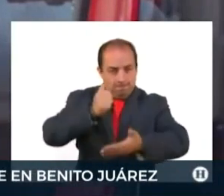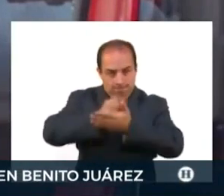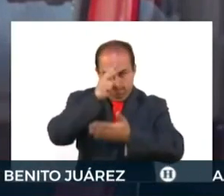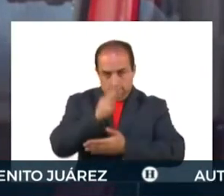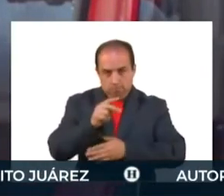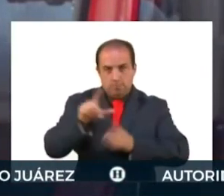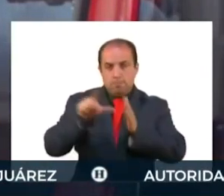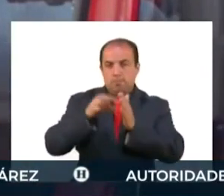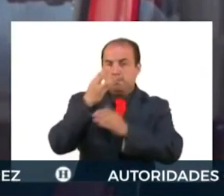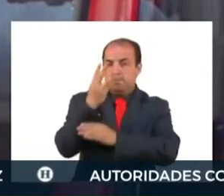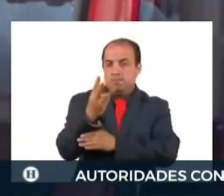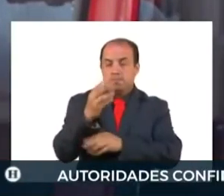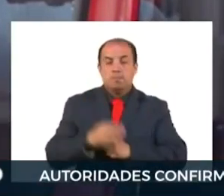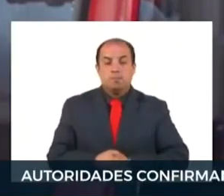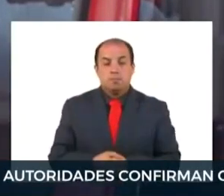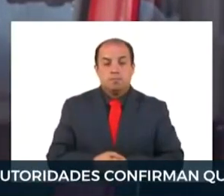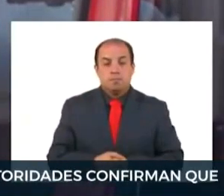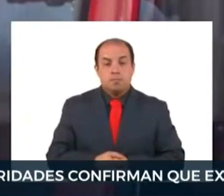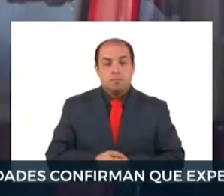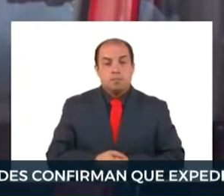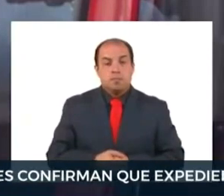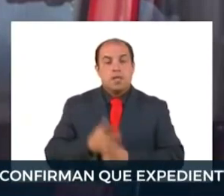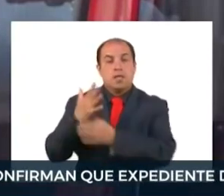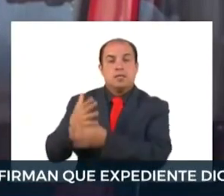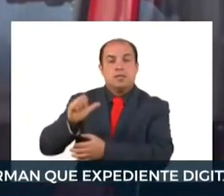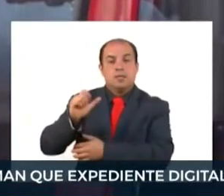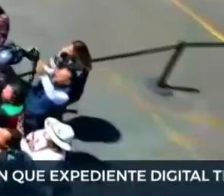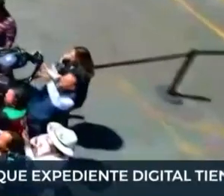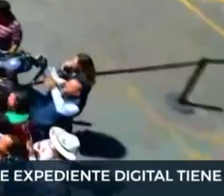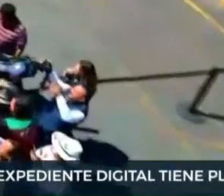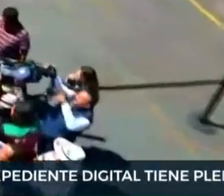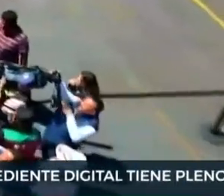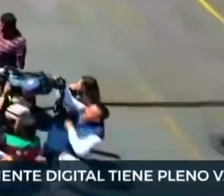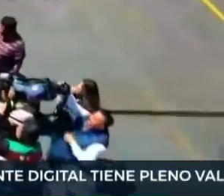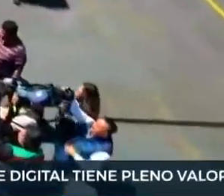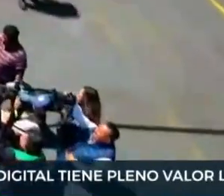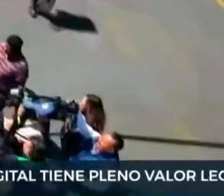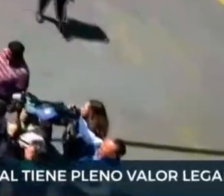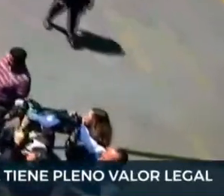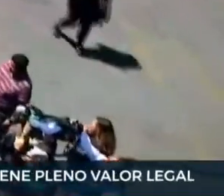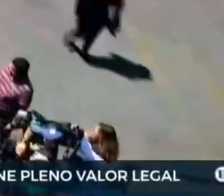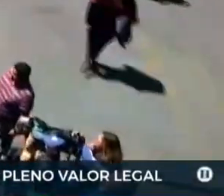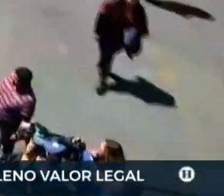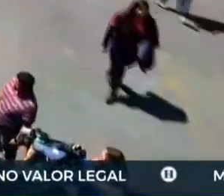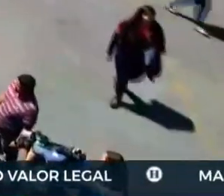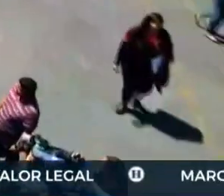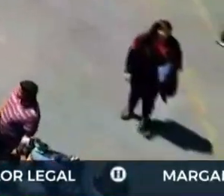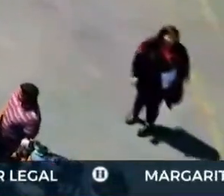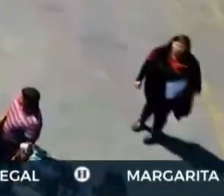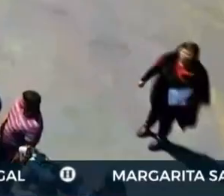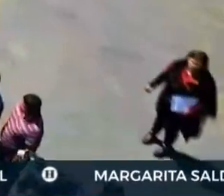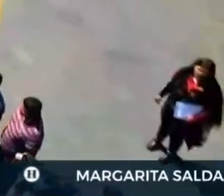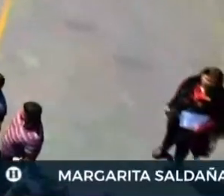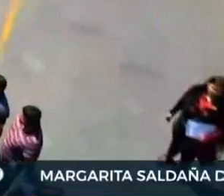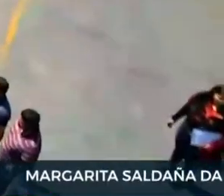la línea 3, y por supuesto, como dice Andrés, vamos por más. La línea 3 corre de Tenayuca al pueblo de Santa Cruz Atoyac